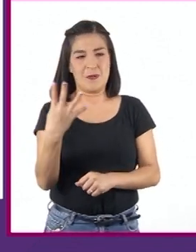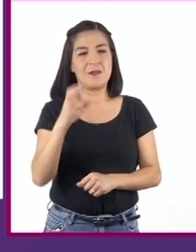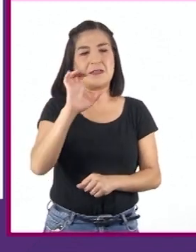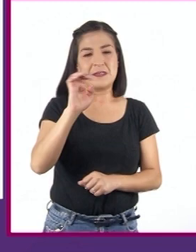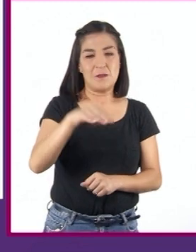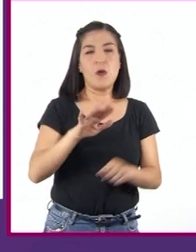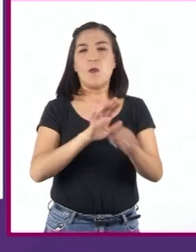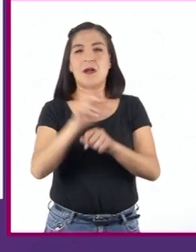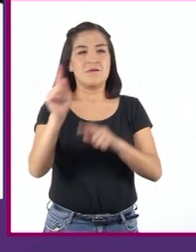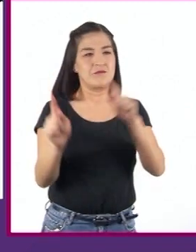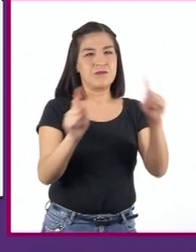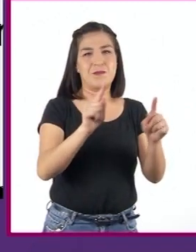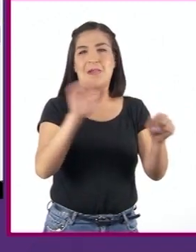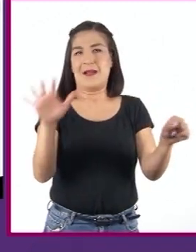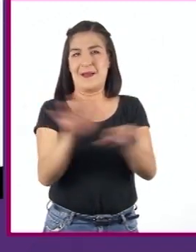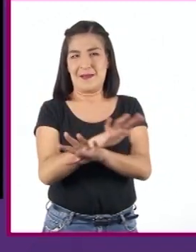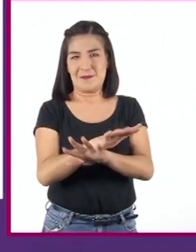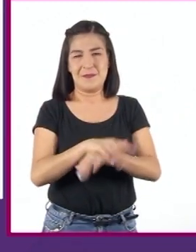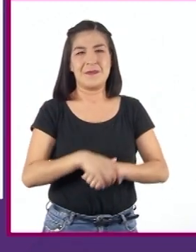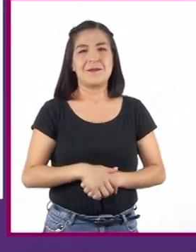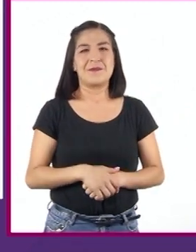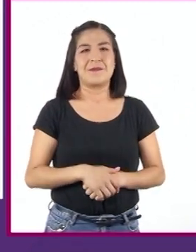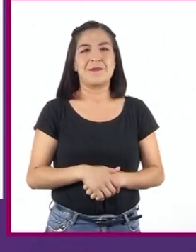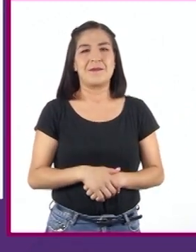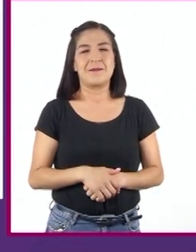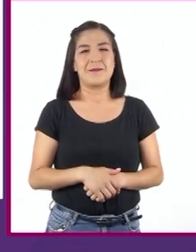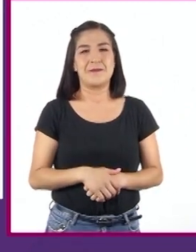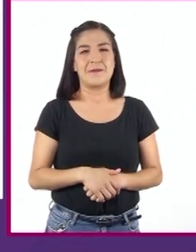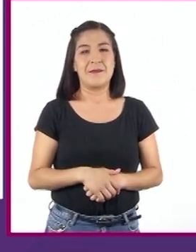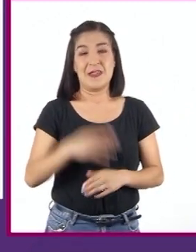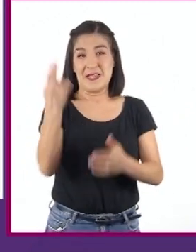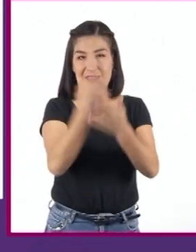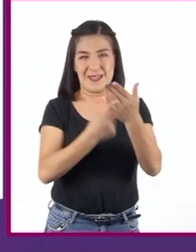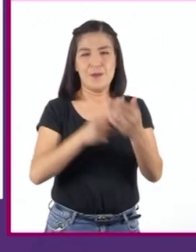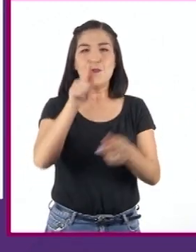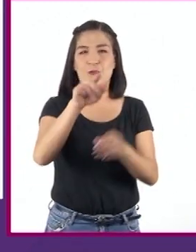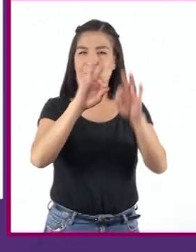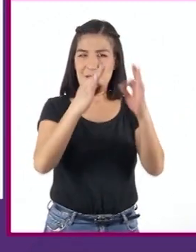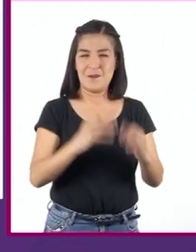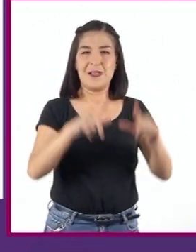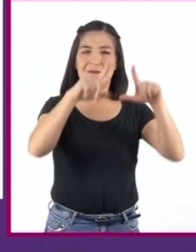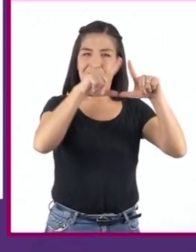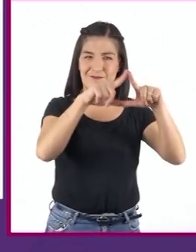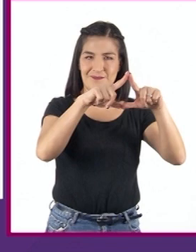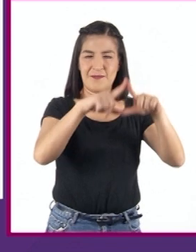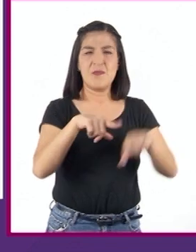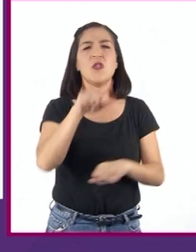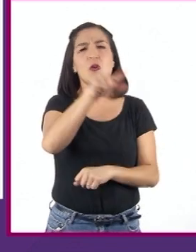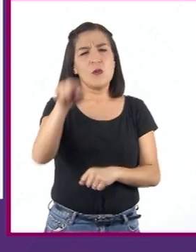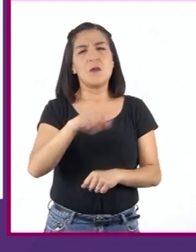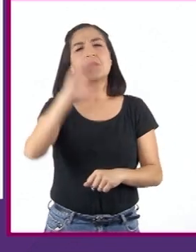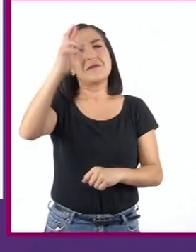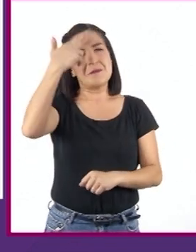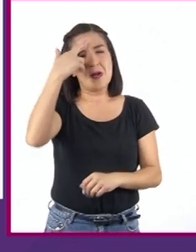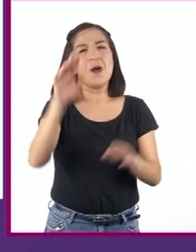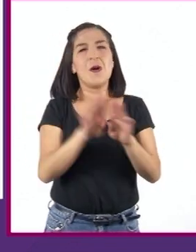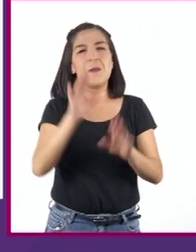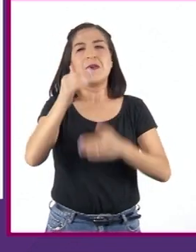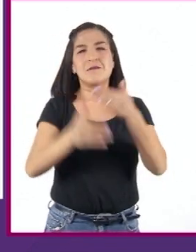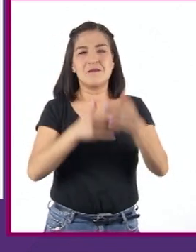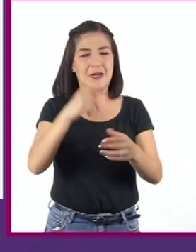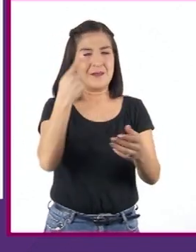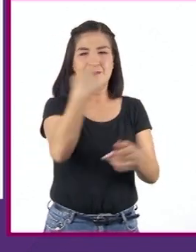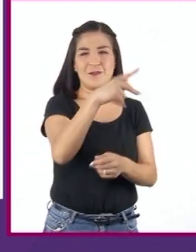Dibujen la figura. podrán recordar progresivamente